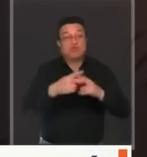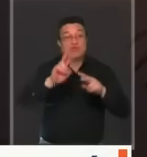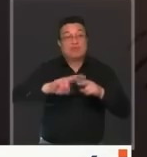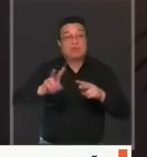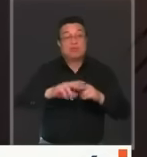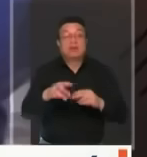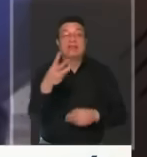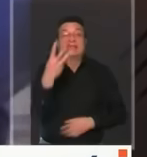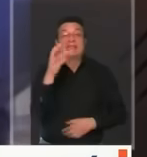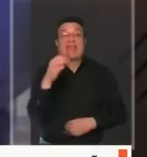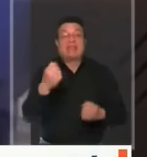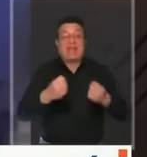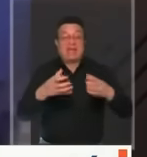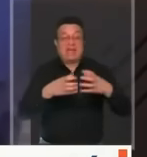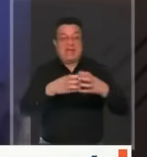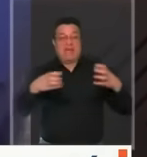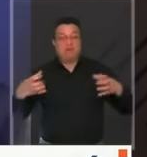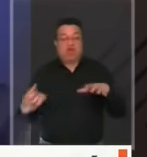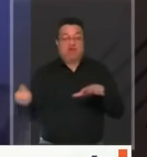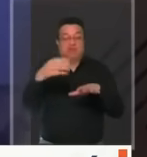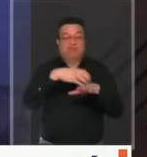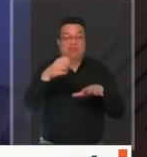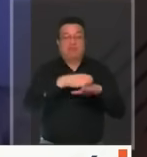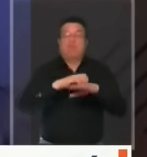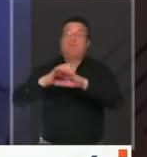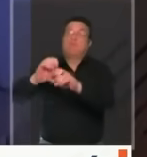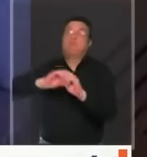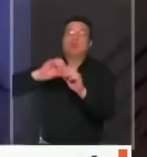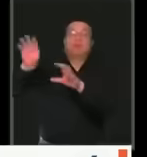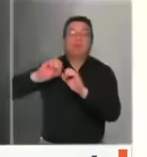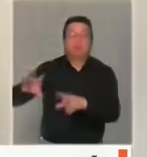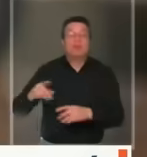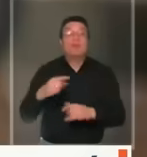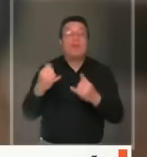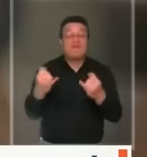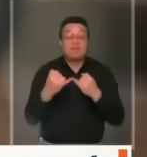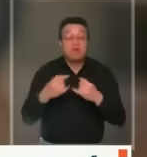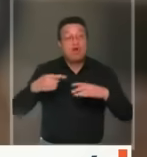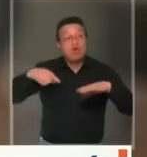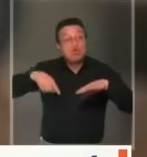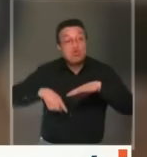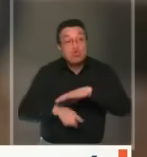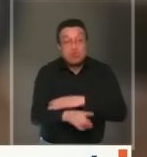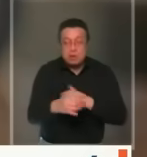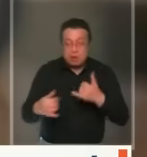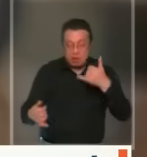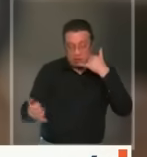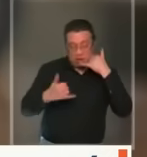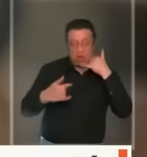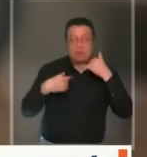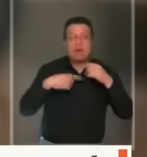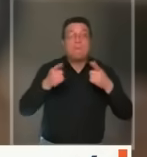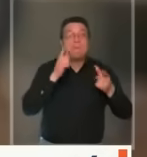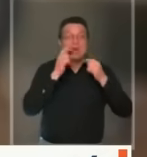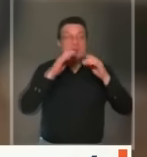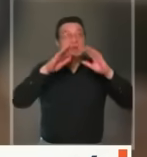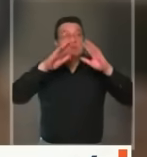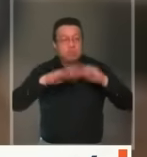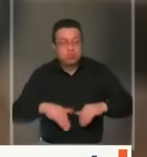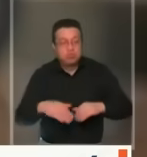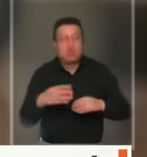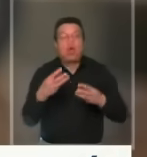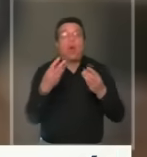30 camiones con tierra y escombros. Y se nos informó que el túnel está con riesgo de derrumbe, que hay filtración de